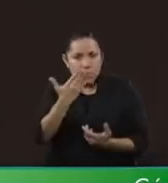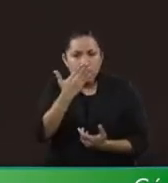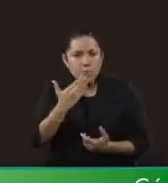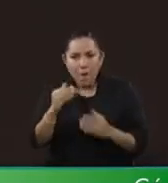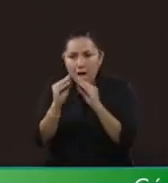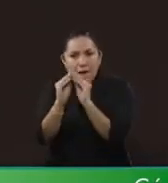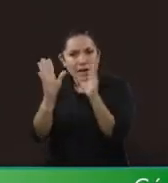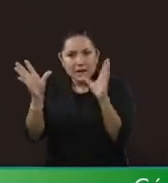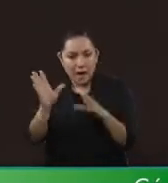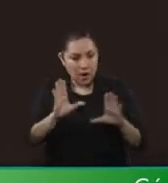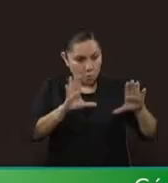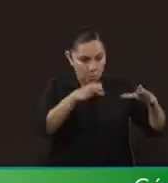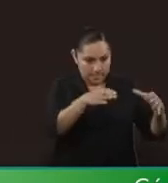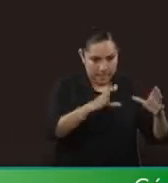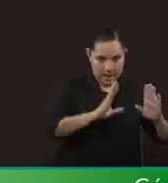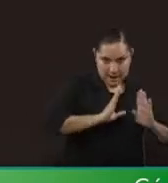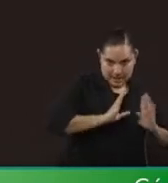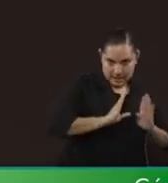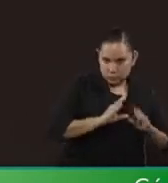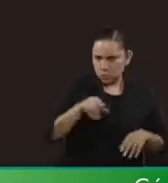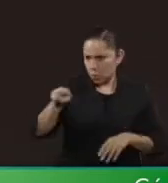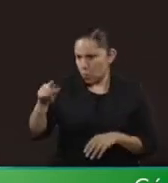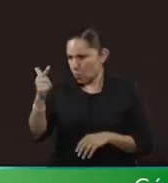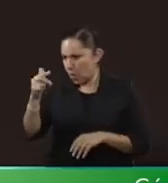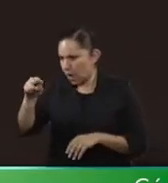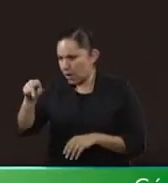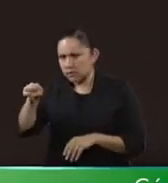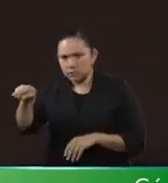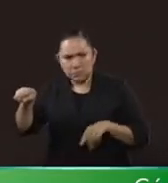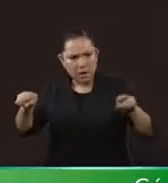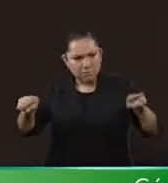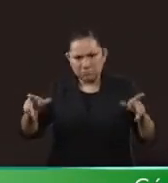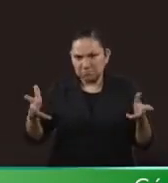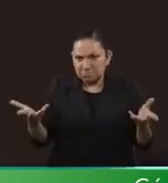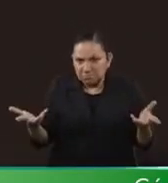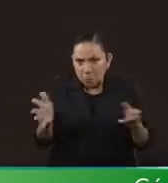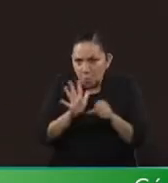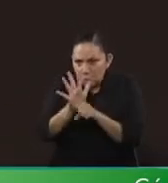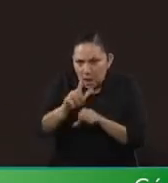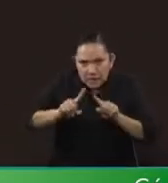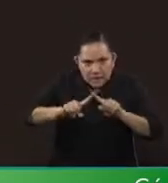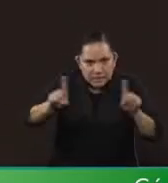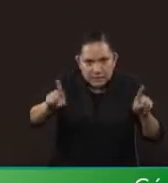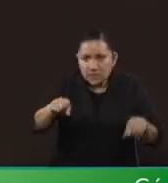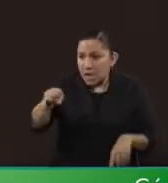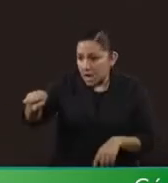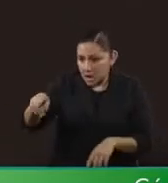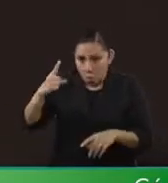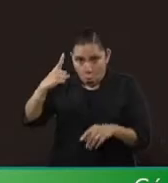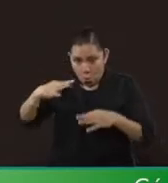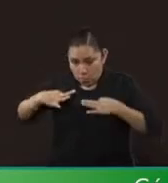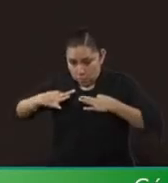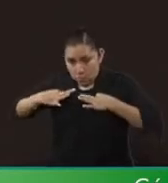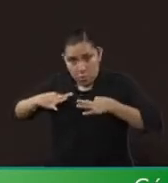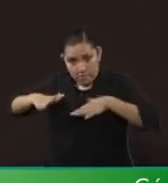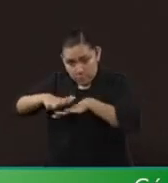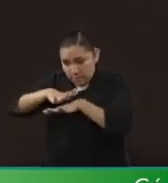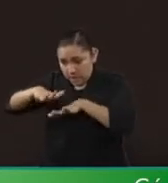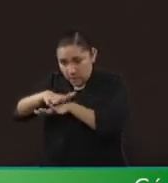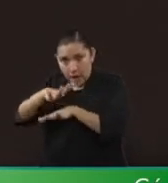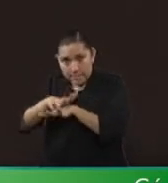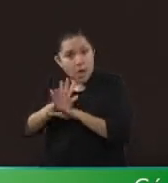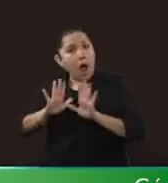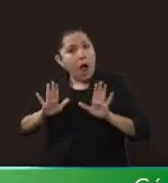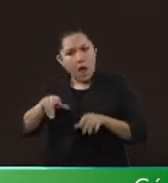el Ejército y la Guardia Nacional, pues solo basta un cambio de uniforme para que pasen de ser defensores de la